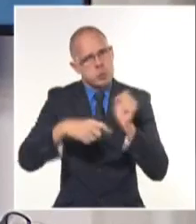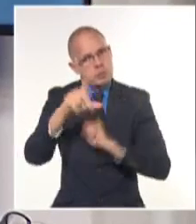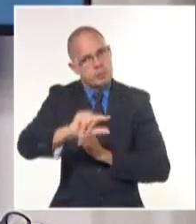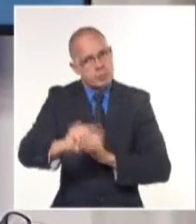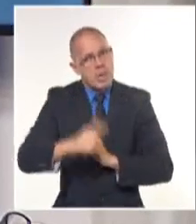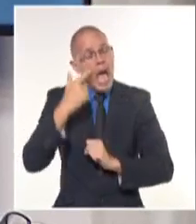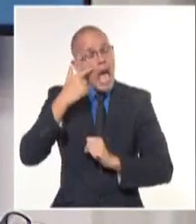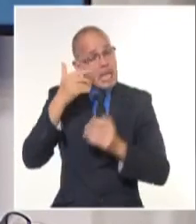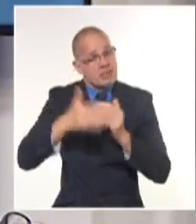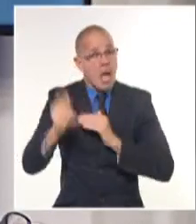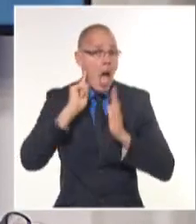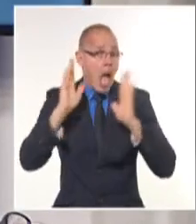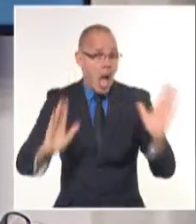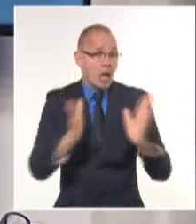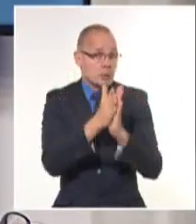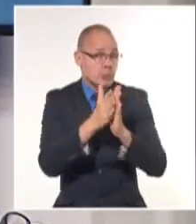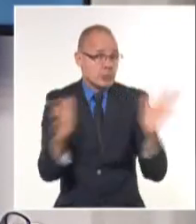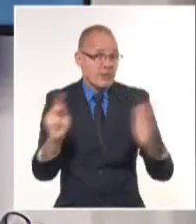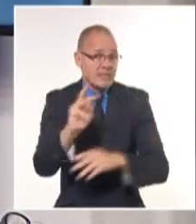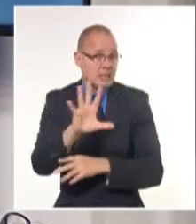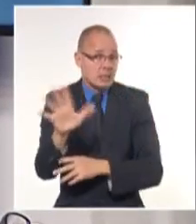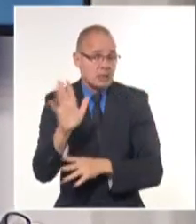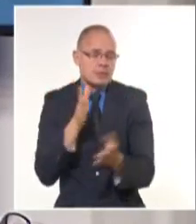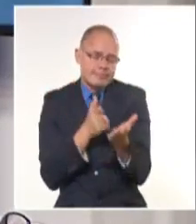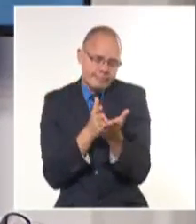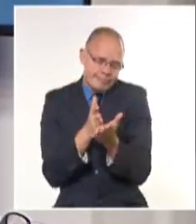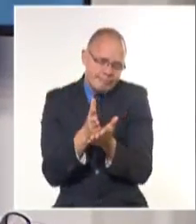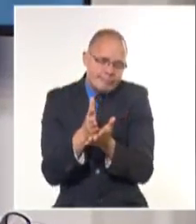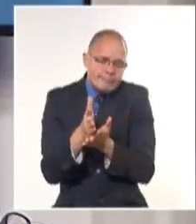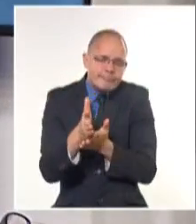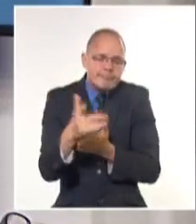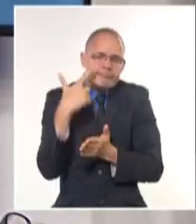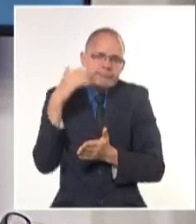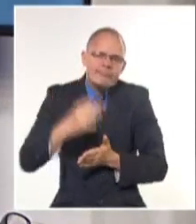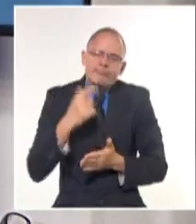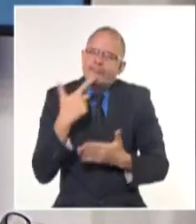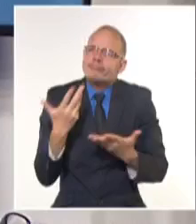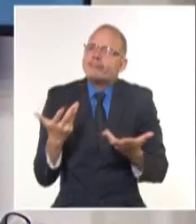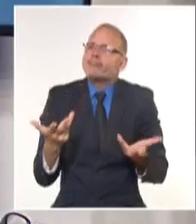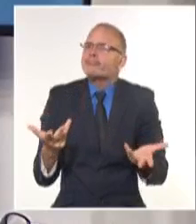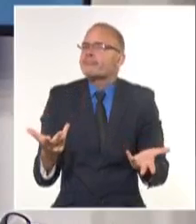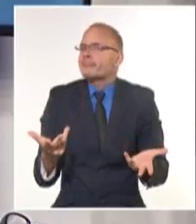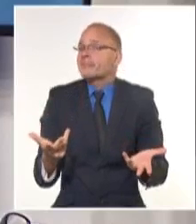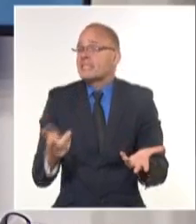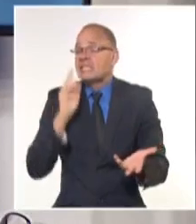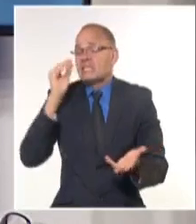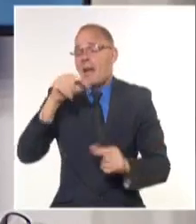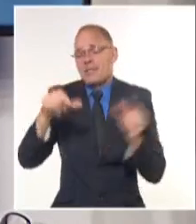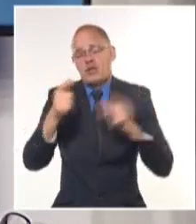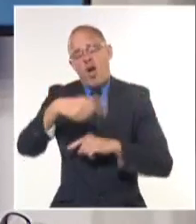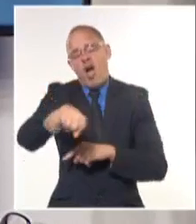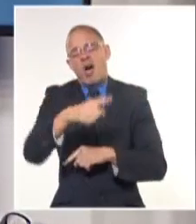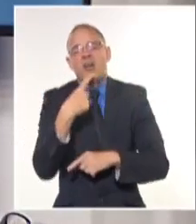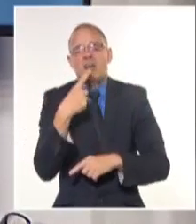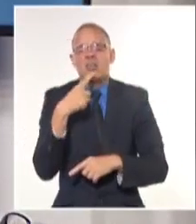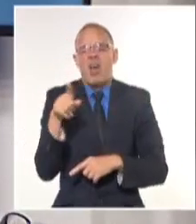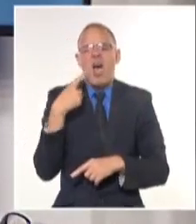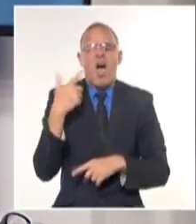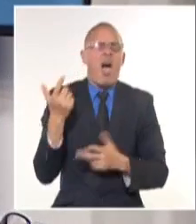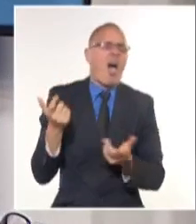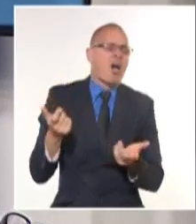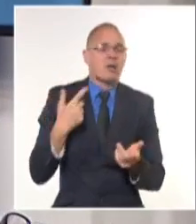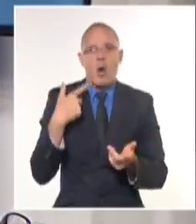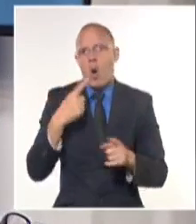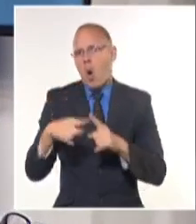en este año 2025. Y seguir en el avance en esos de que los que traten de desvirtuar cada una de estas cuestiones asociadas a la